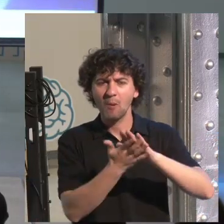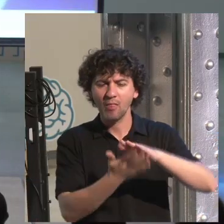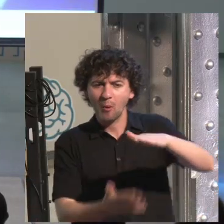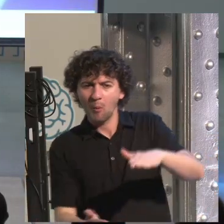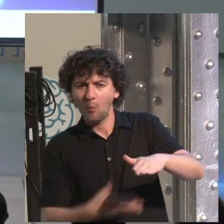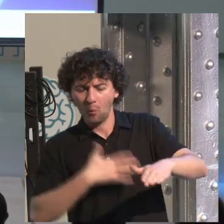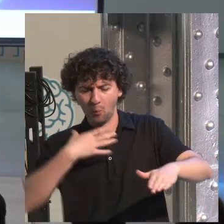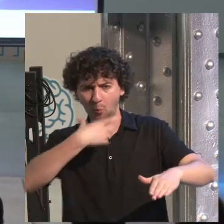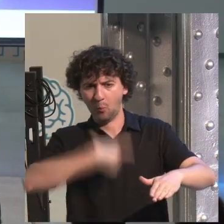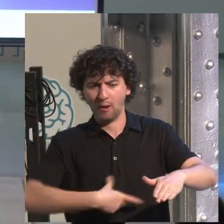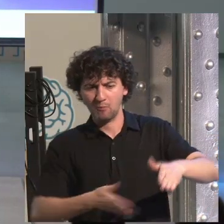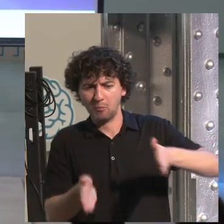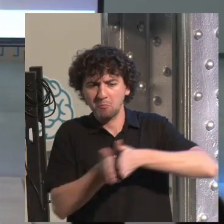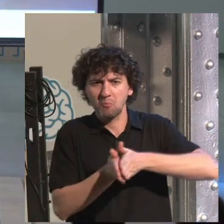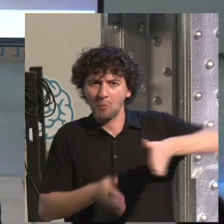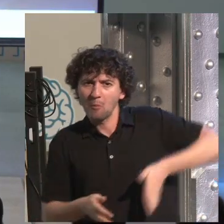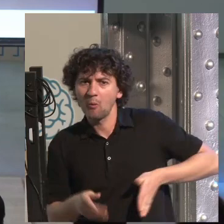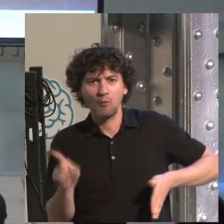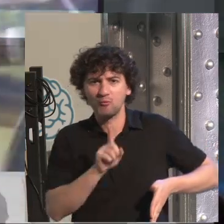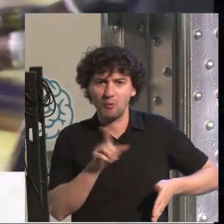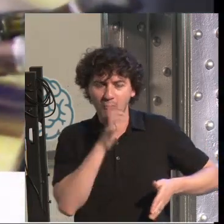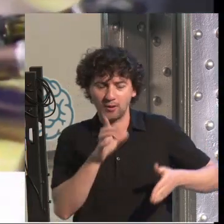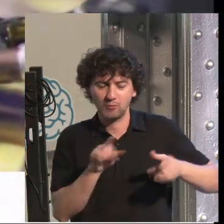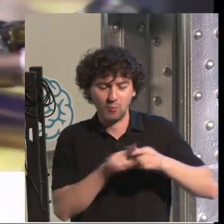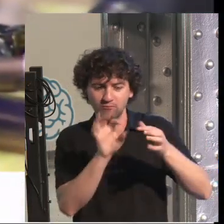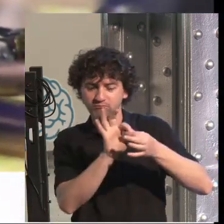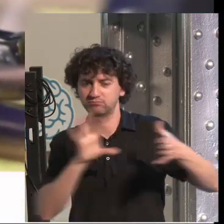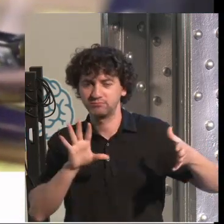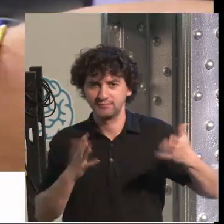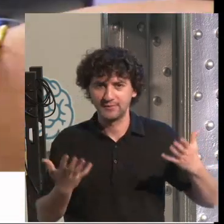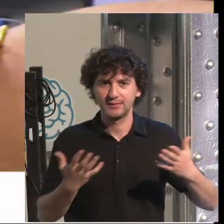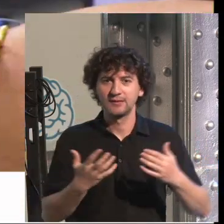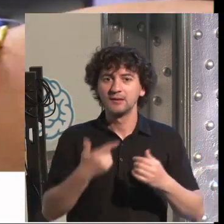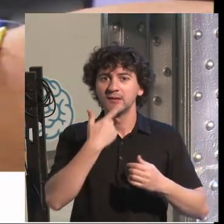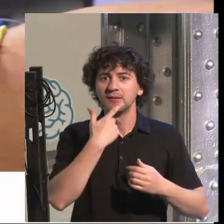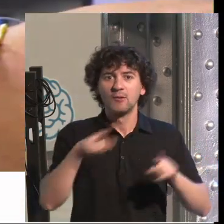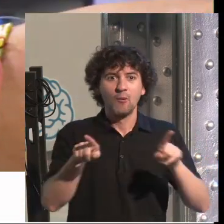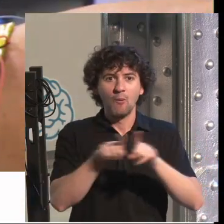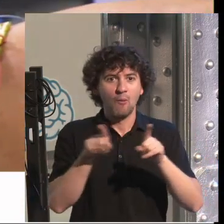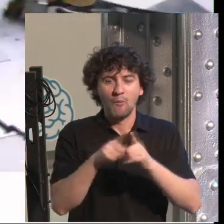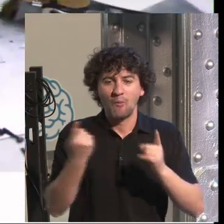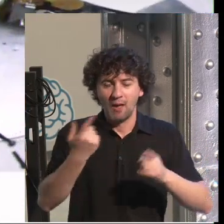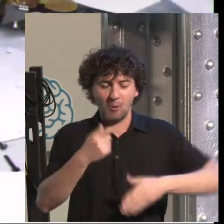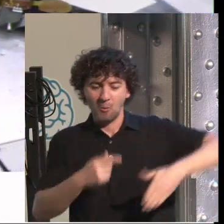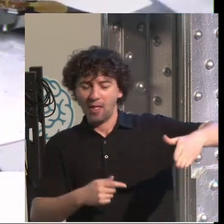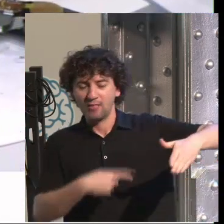la comunicación con el brazo es wireless. Entonces hay un momento en que el brazo está por ahí y él está controlando el